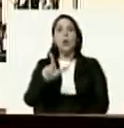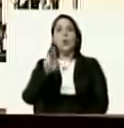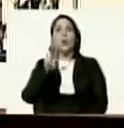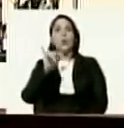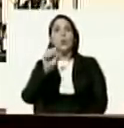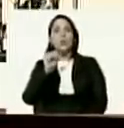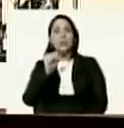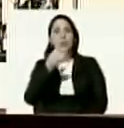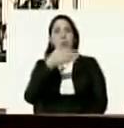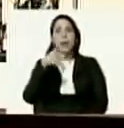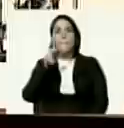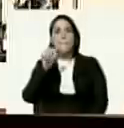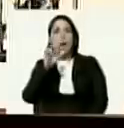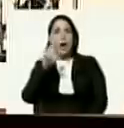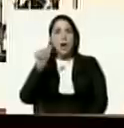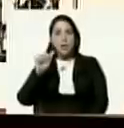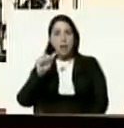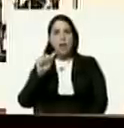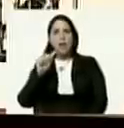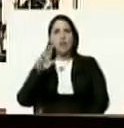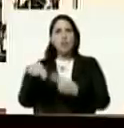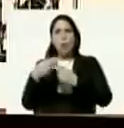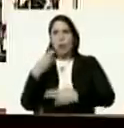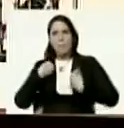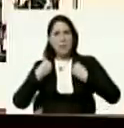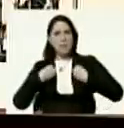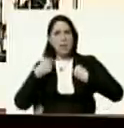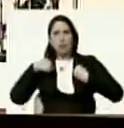nunca en mi vida he visto ni conozco.